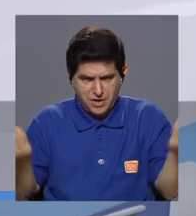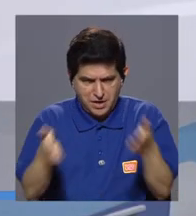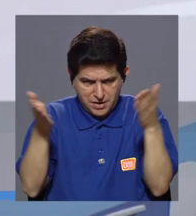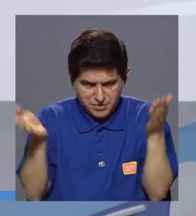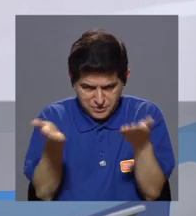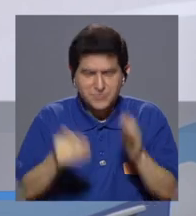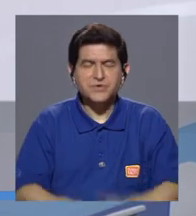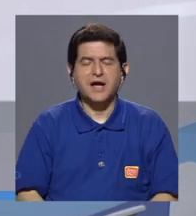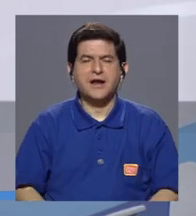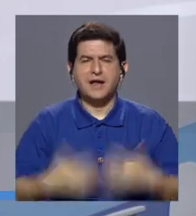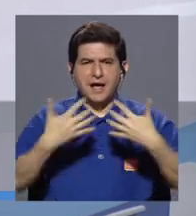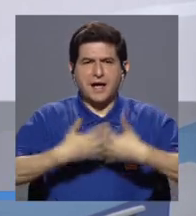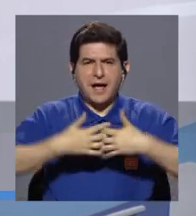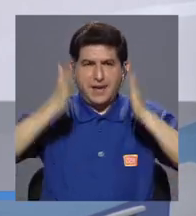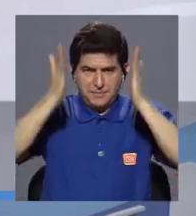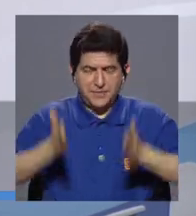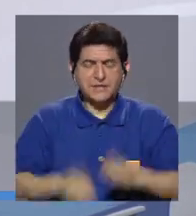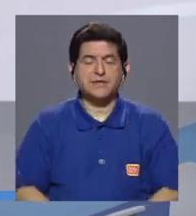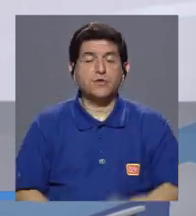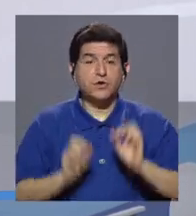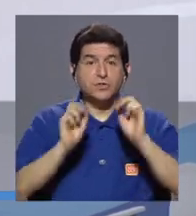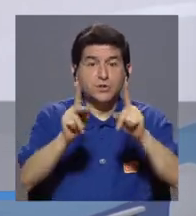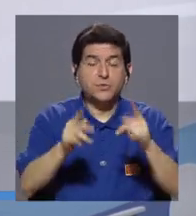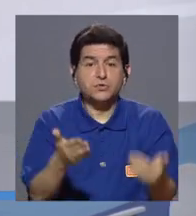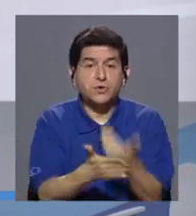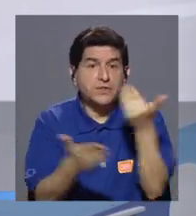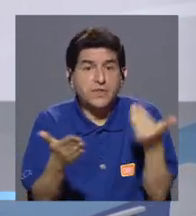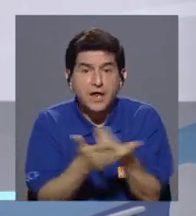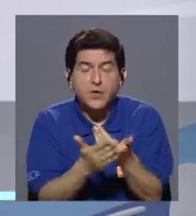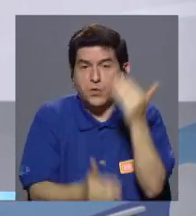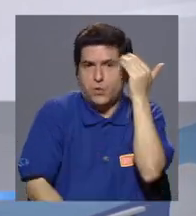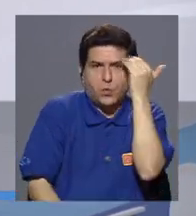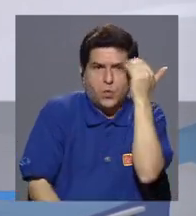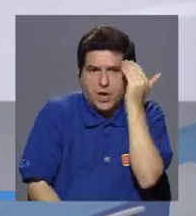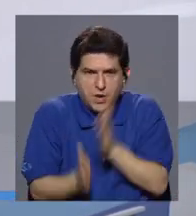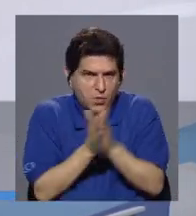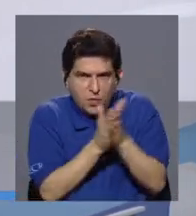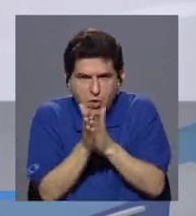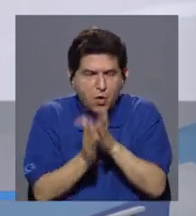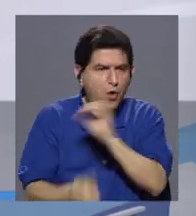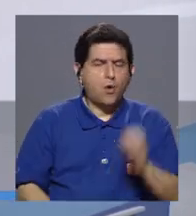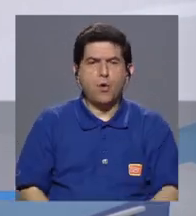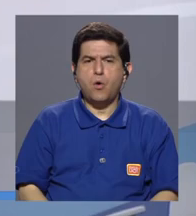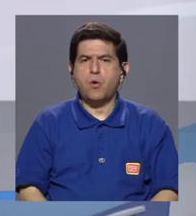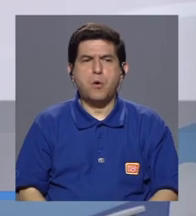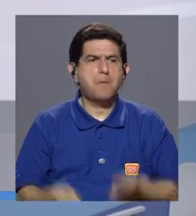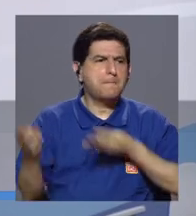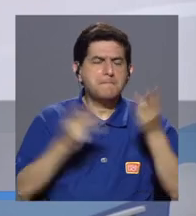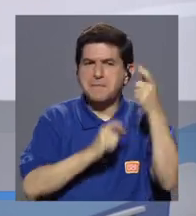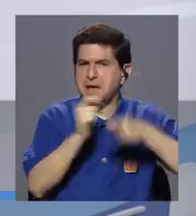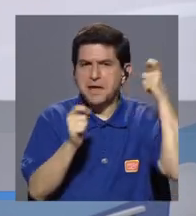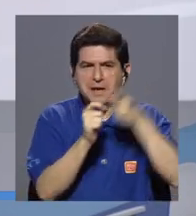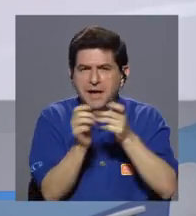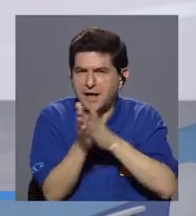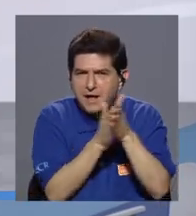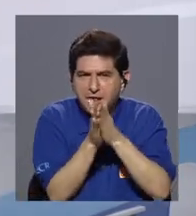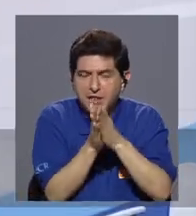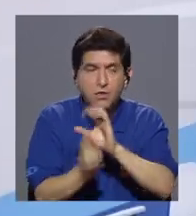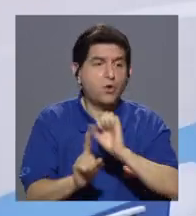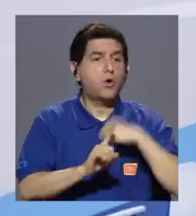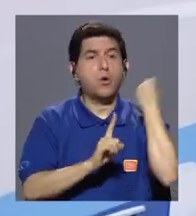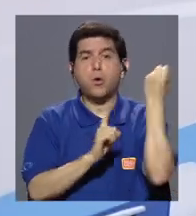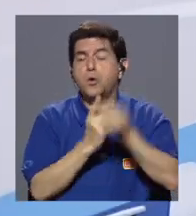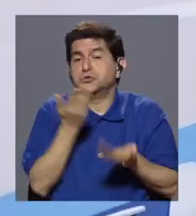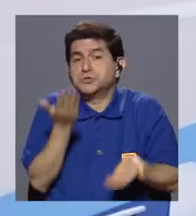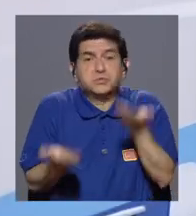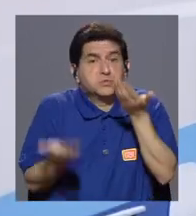por oportunidad aquellos que quieren aprovechar algo nuevo un nuevo conocimiento una oportunidad en algún mercado en particular o una